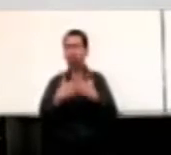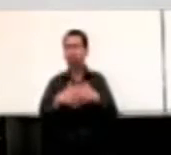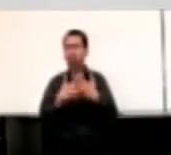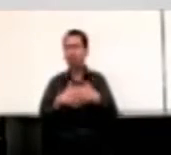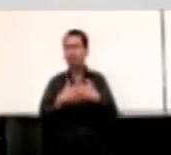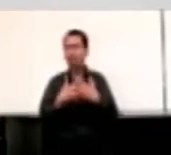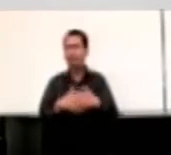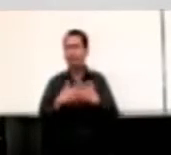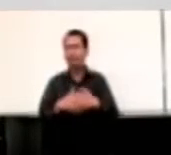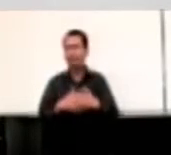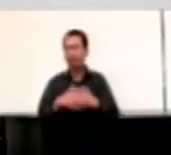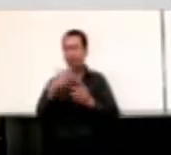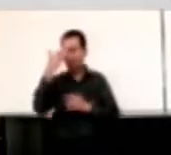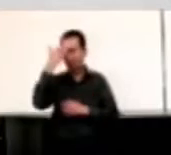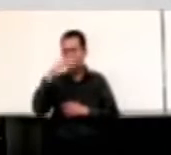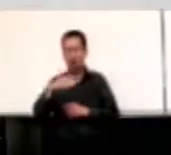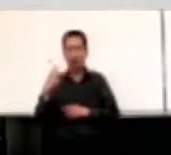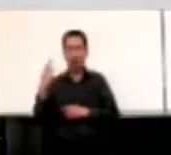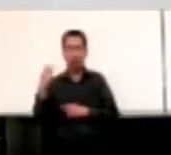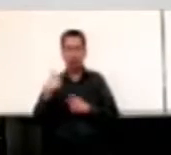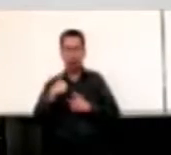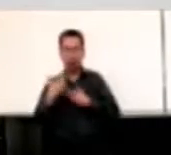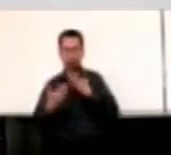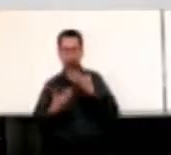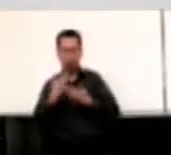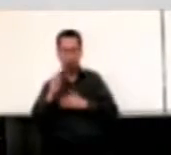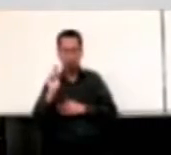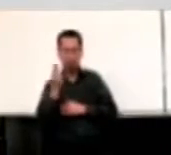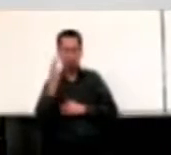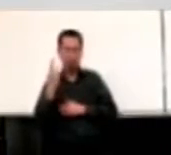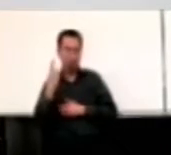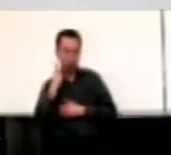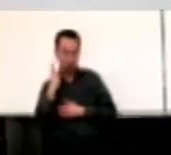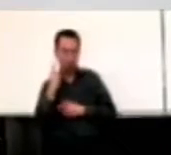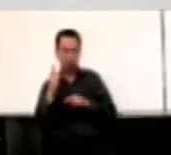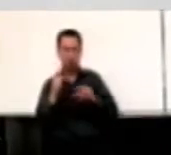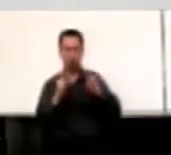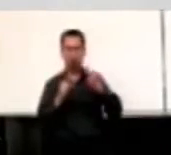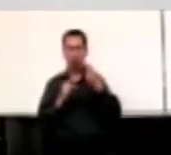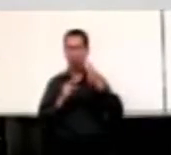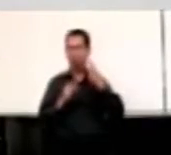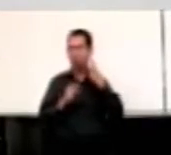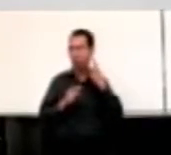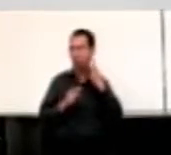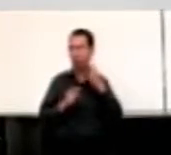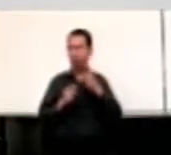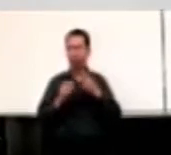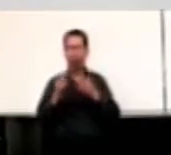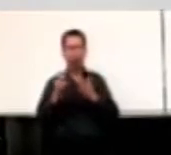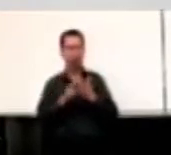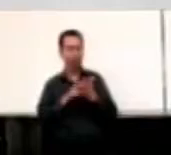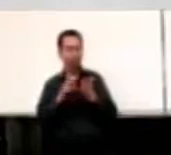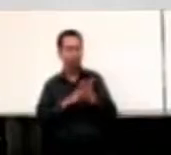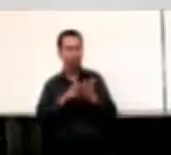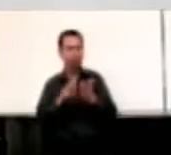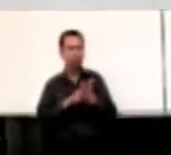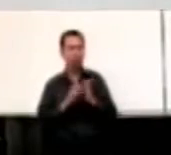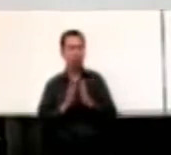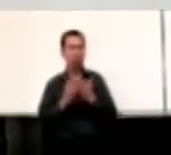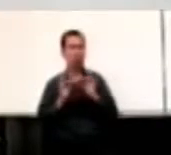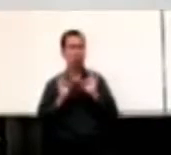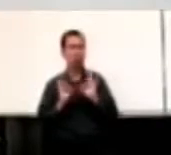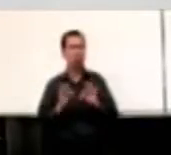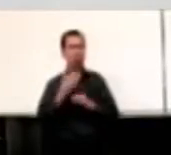Obviamente también ahora sí que de politólogo a politólogo hay un par de críticas constructivas en el contenido del libro. Bueno,